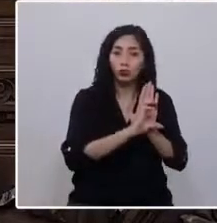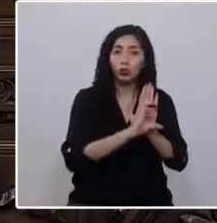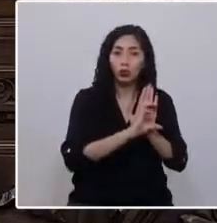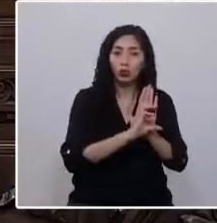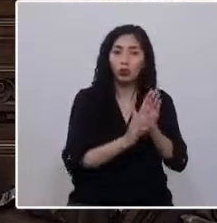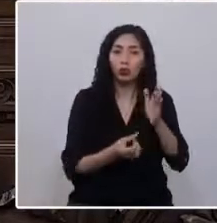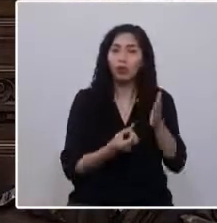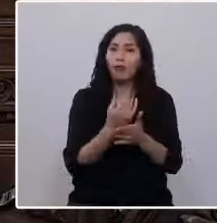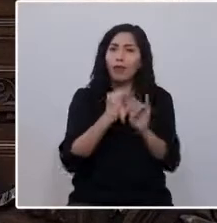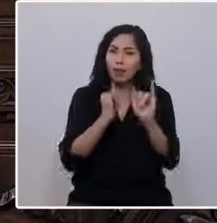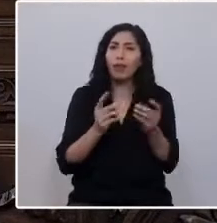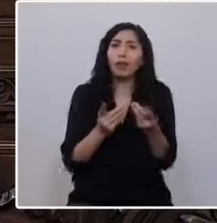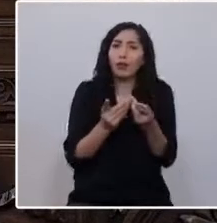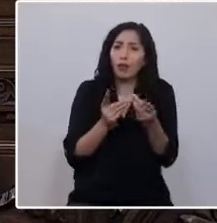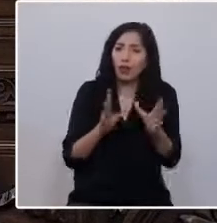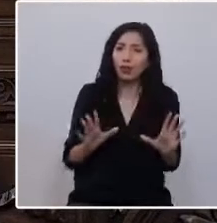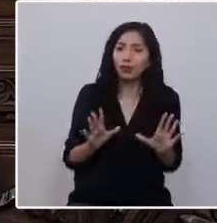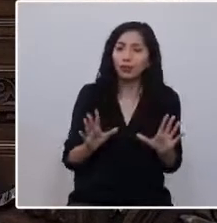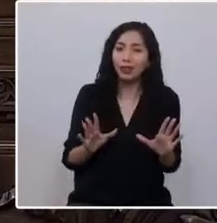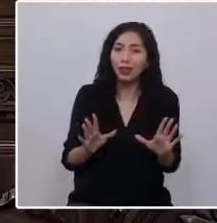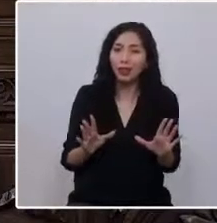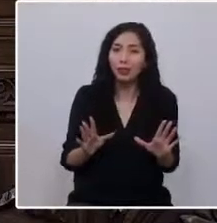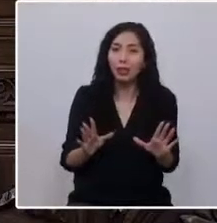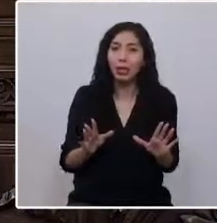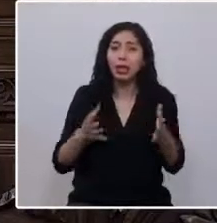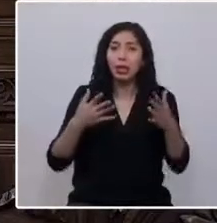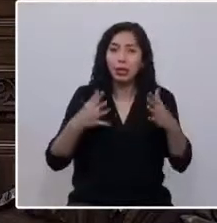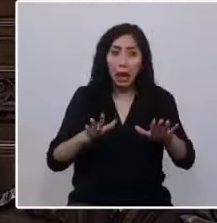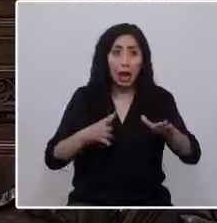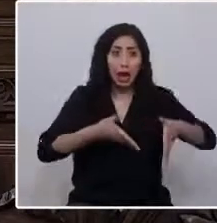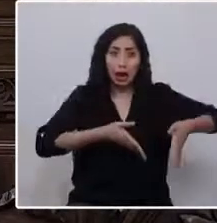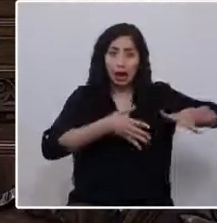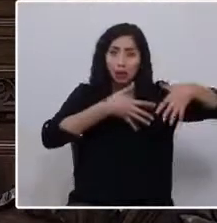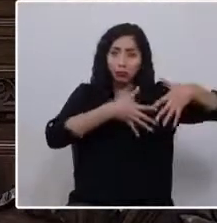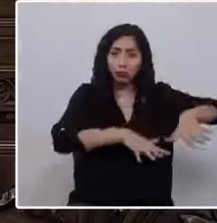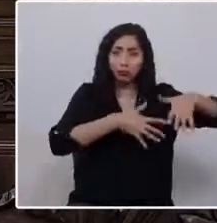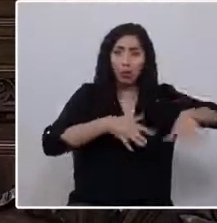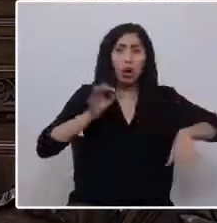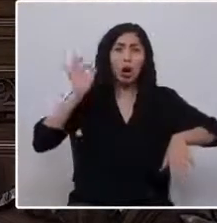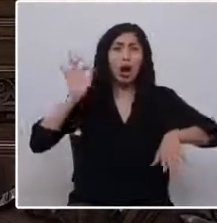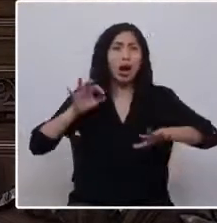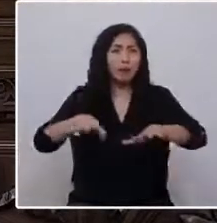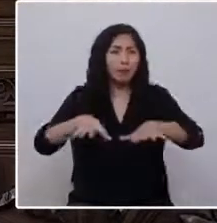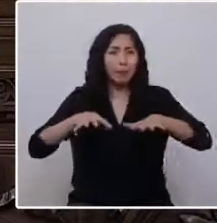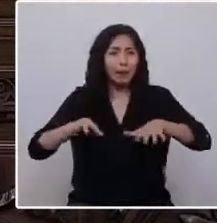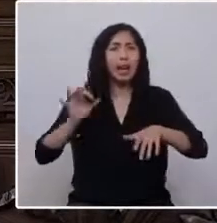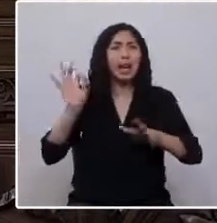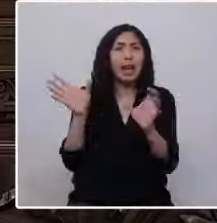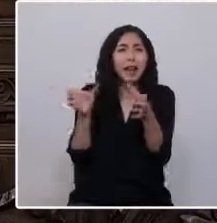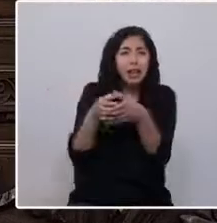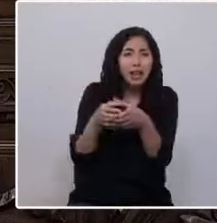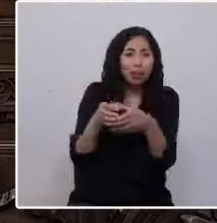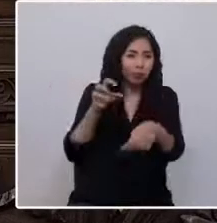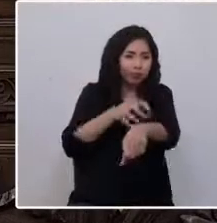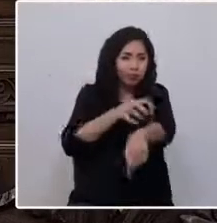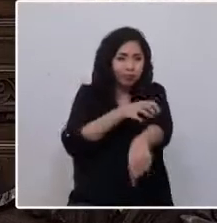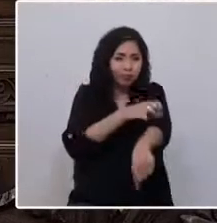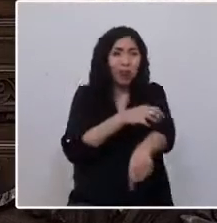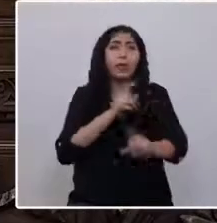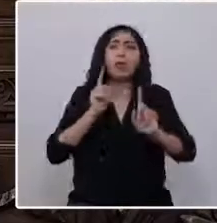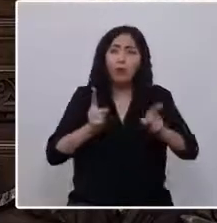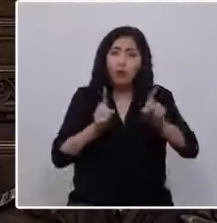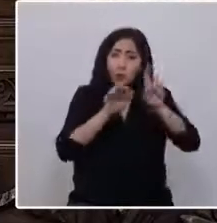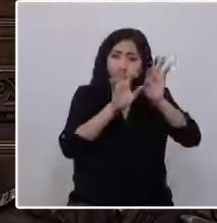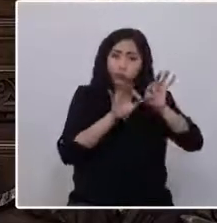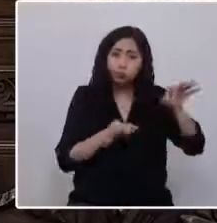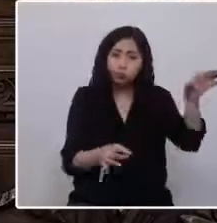emancipador ya escrito en las calles y reclamados en la asambleas y cabildos territoriales tenemos que escribir con nitidez certeza y convicción